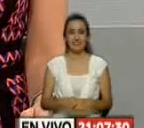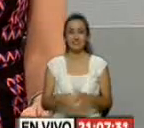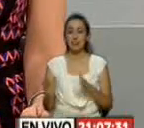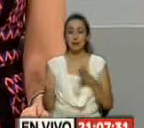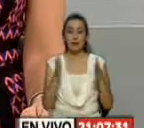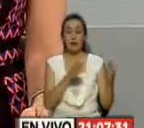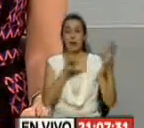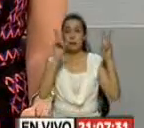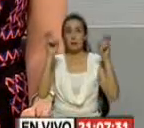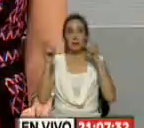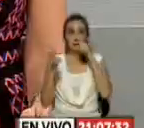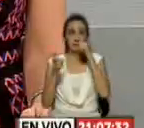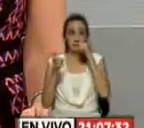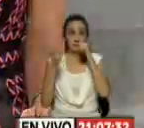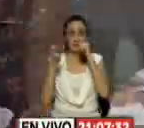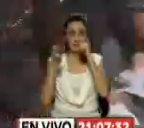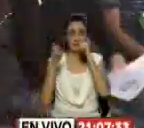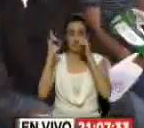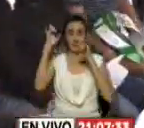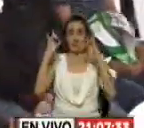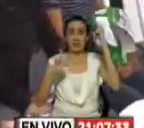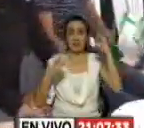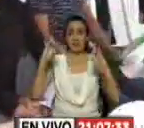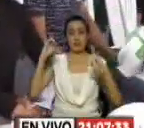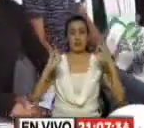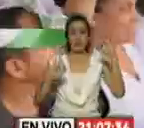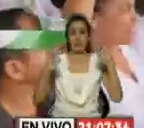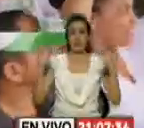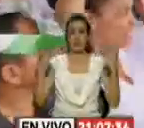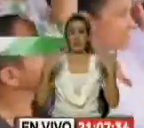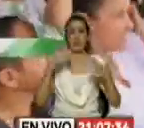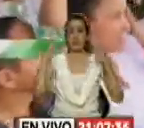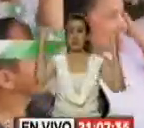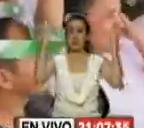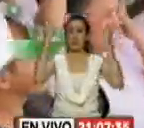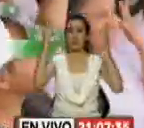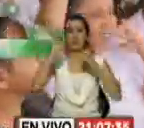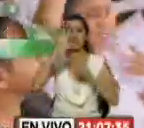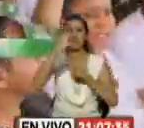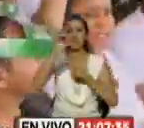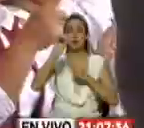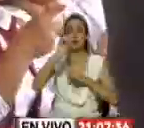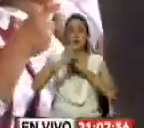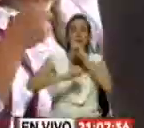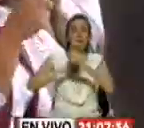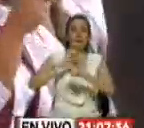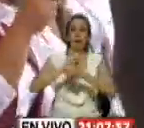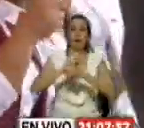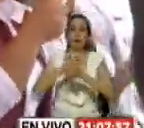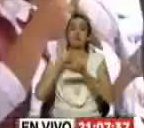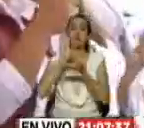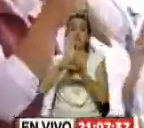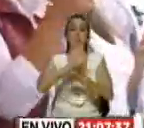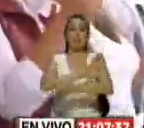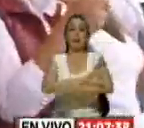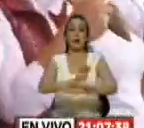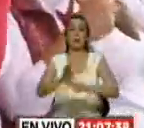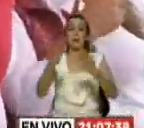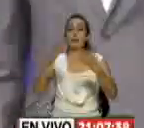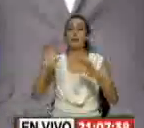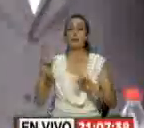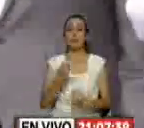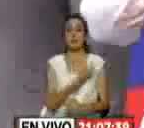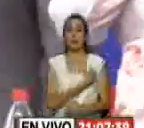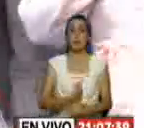Cambiamos de tema. En Santa Elena se desarrolló una celebración por los 50 años del Seguro Social Campesino. La vicepresidenta de la República, María Alejandra